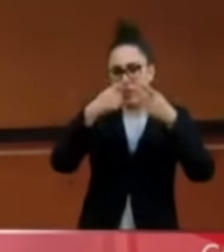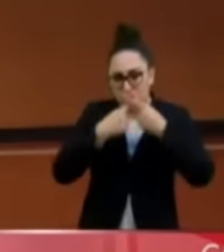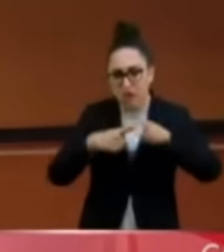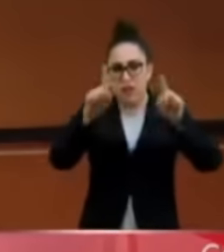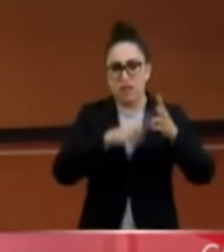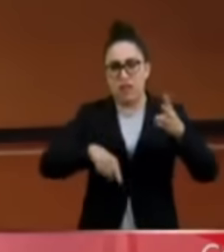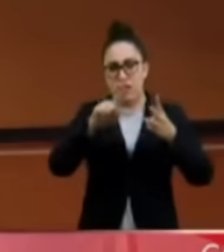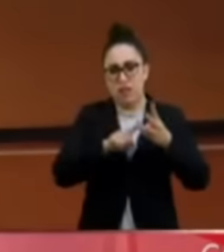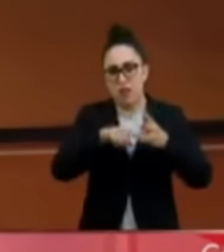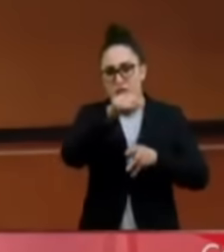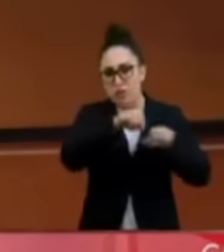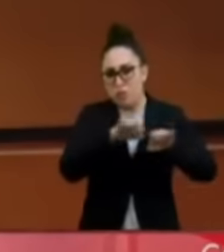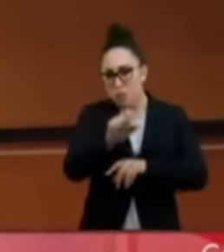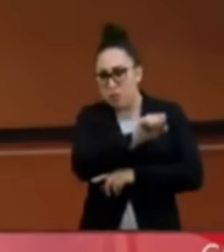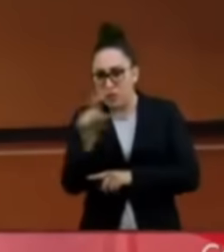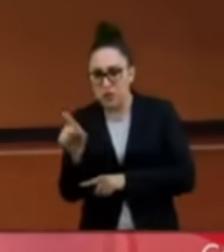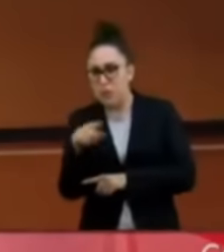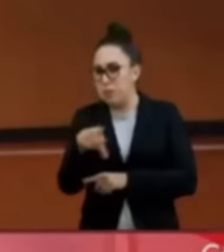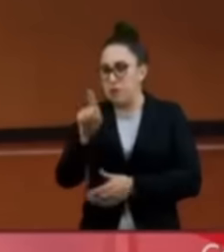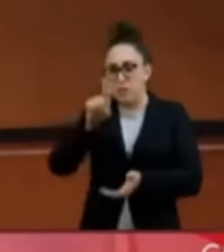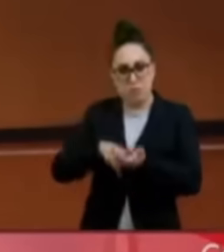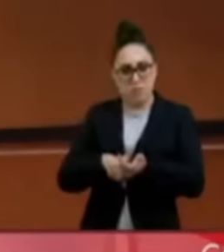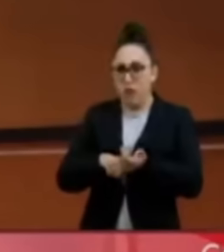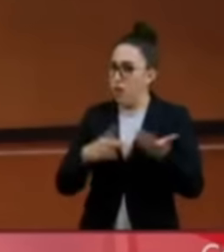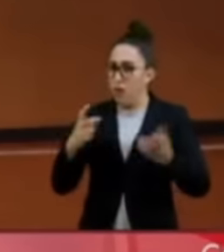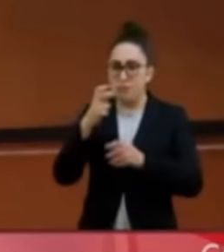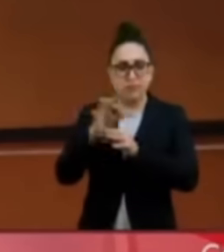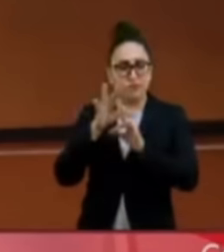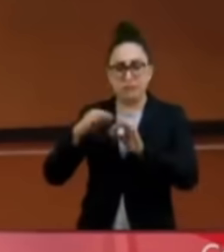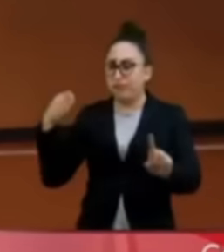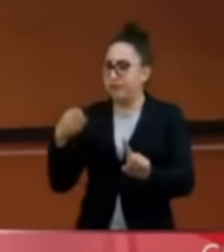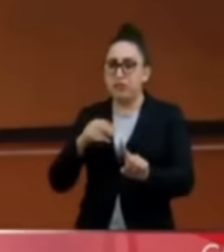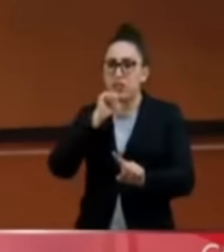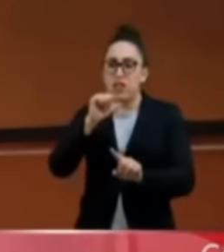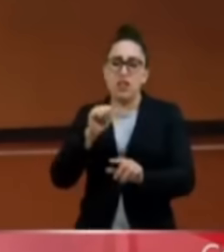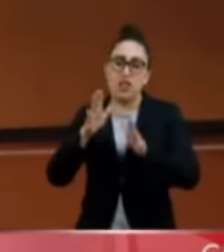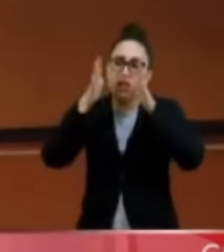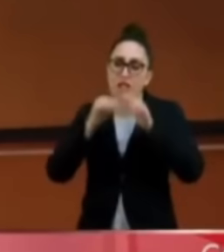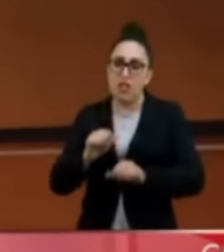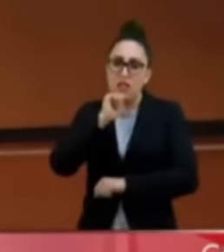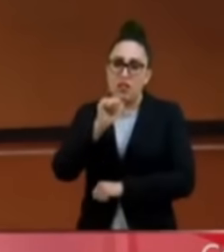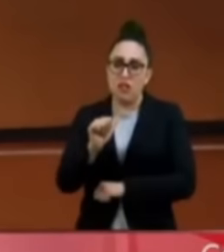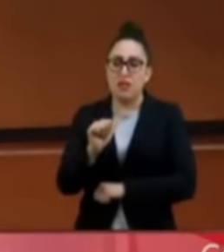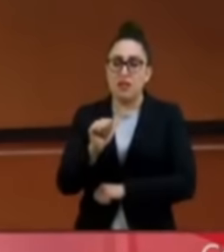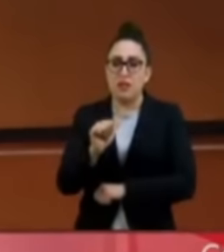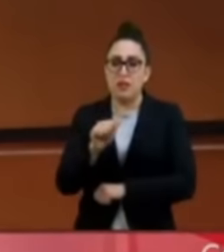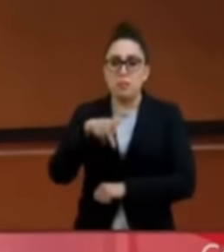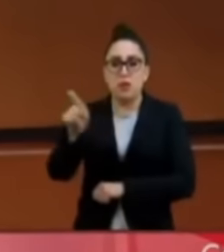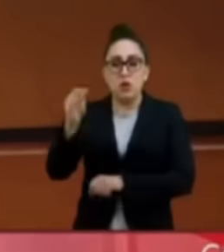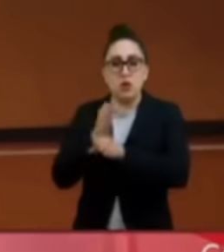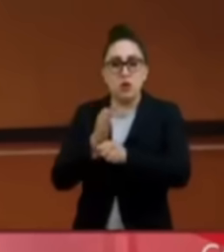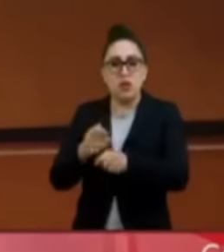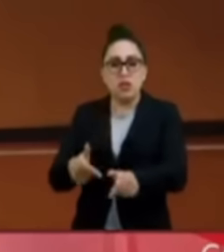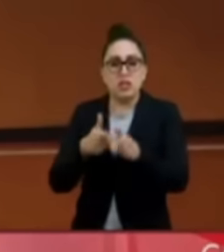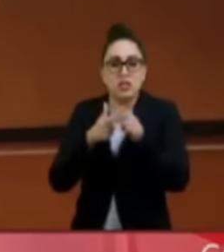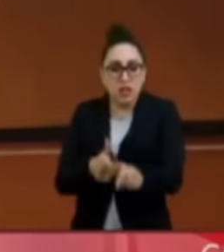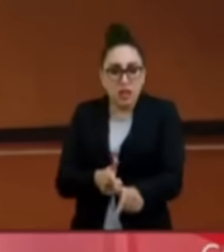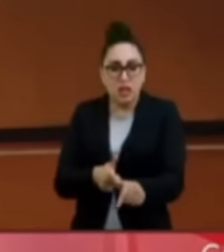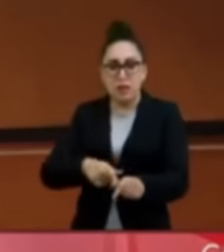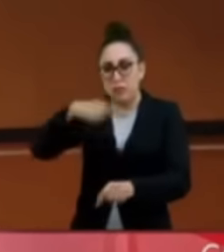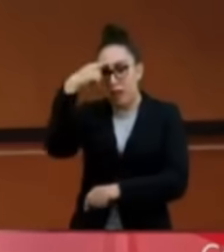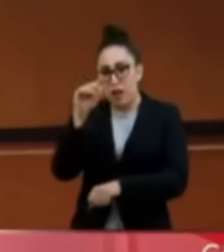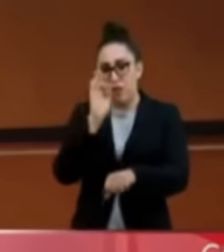independiente, profesional. No, sí. Lejos de ello, insistimos, termine, o insisten, por favor, ustedes senador Castañeda, en empoderar